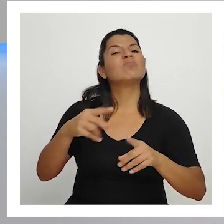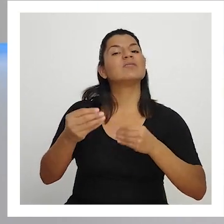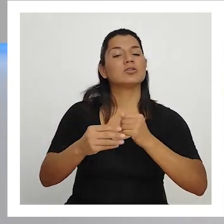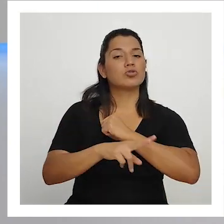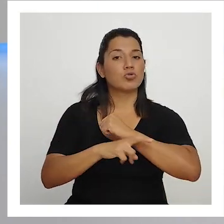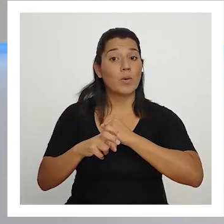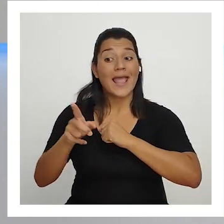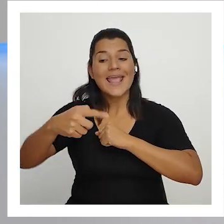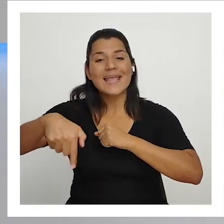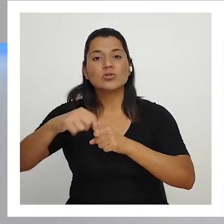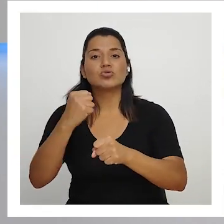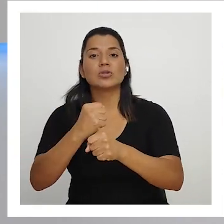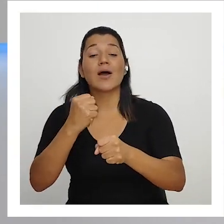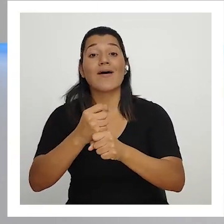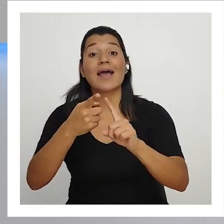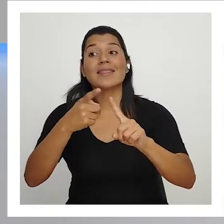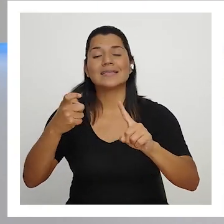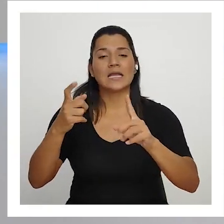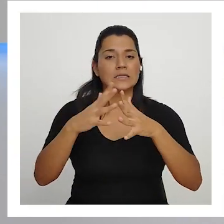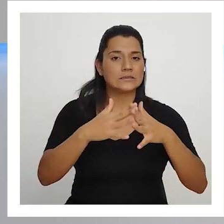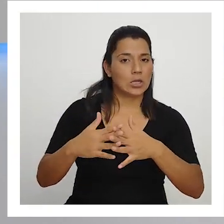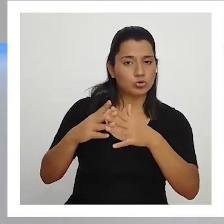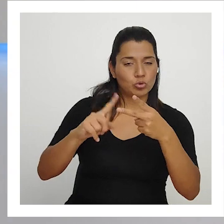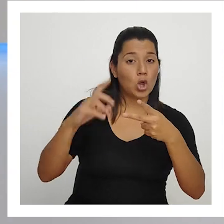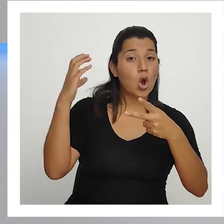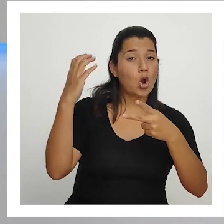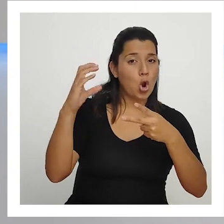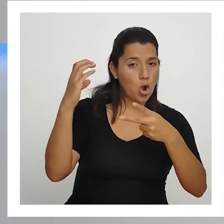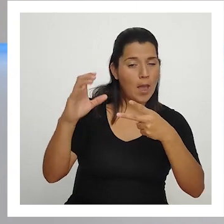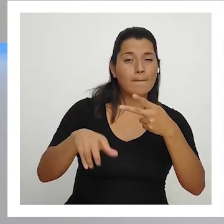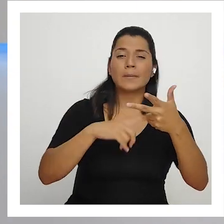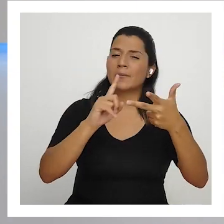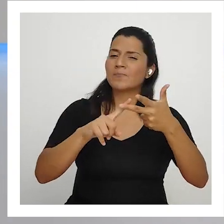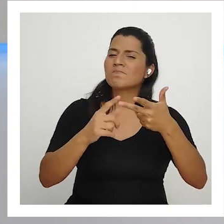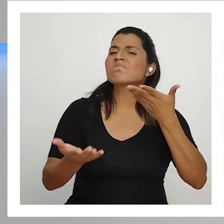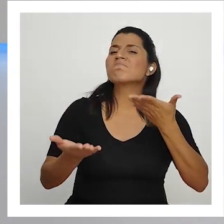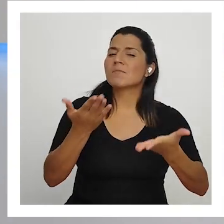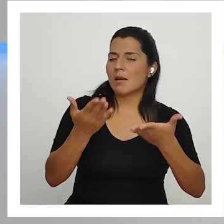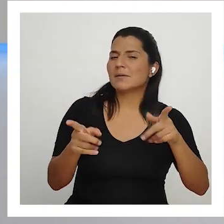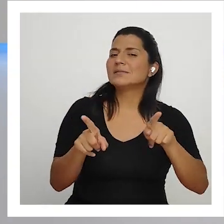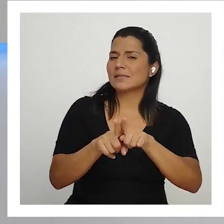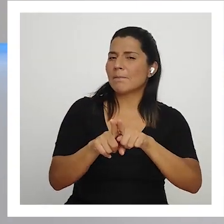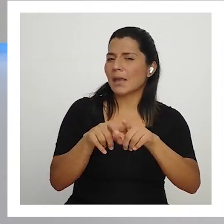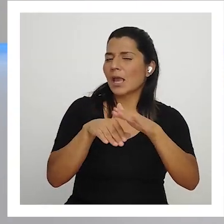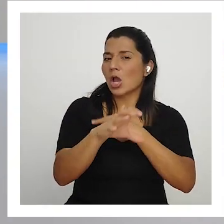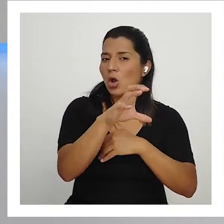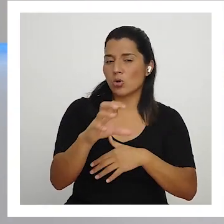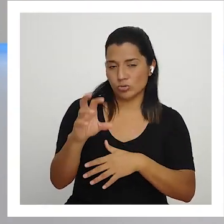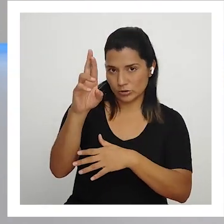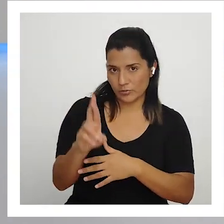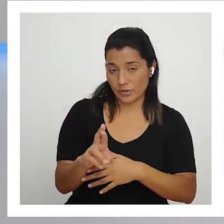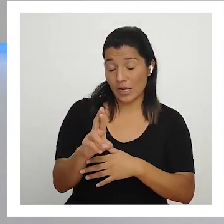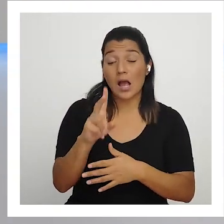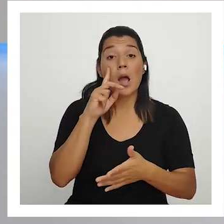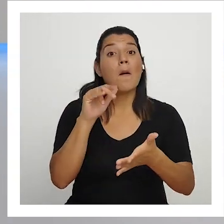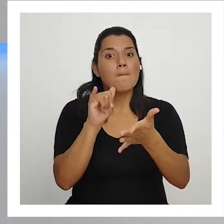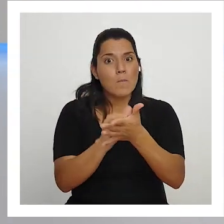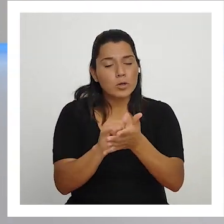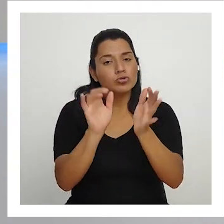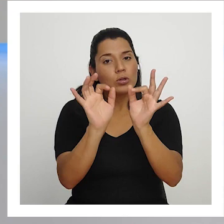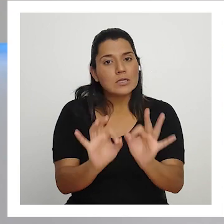tipo de timo, podría estar dándose fuera de Costa Rica. Claro, la noticia que se recibe por parte de la embajada es que es una delincuencia